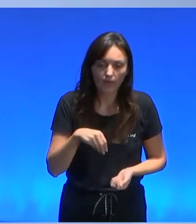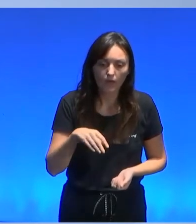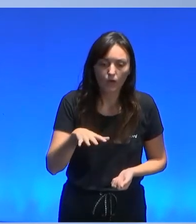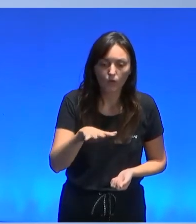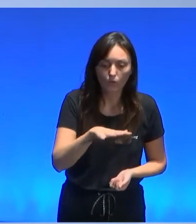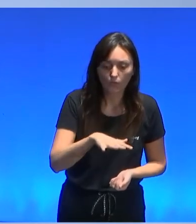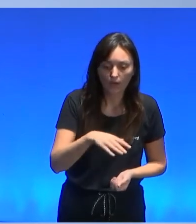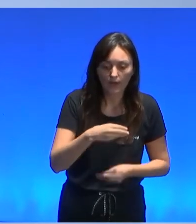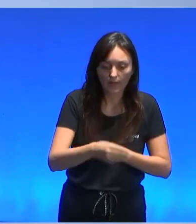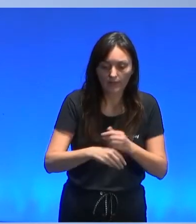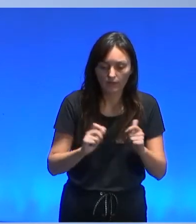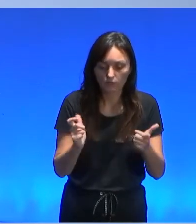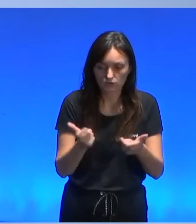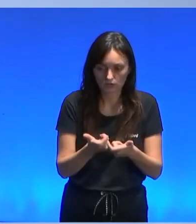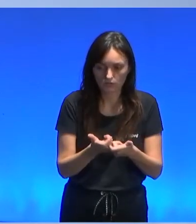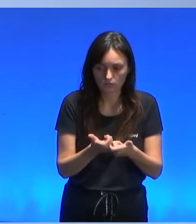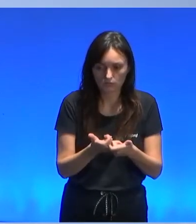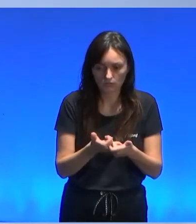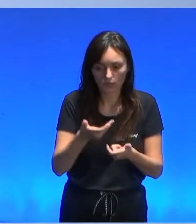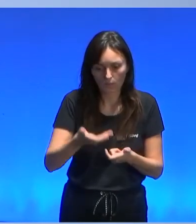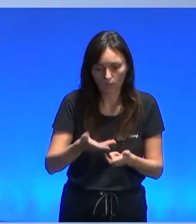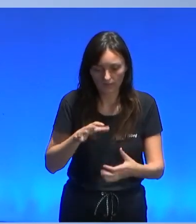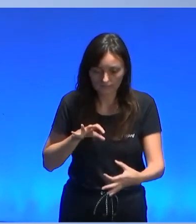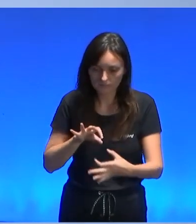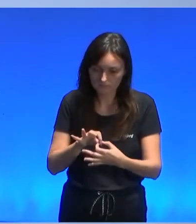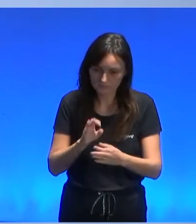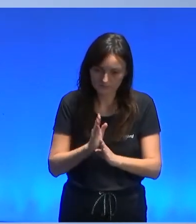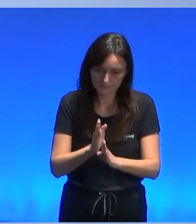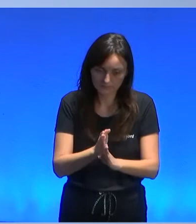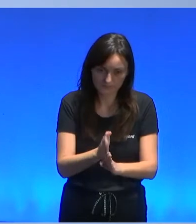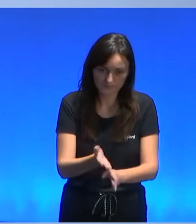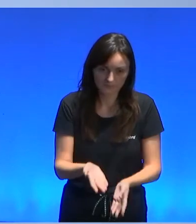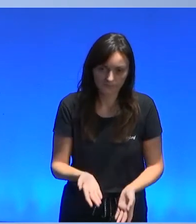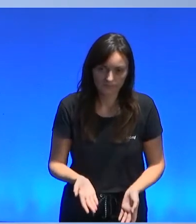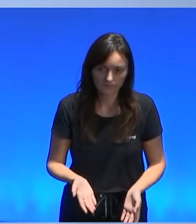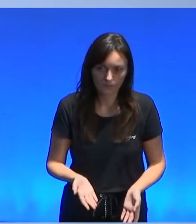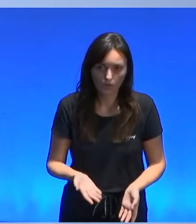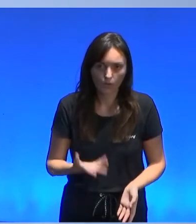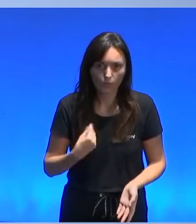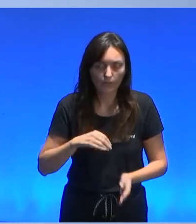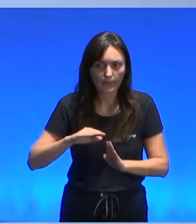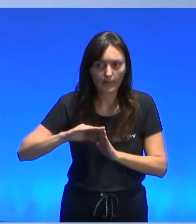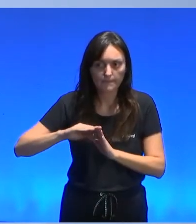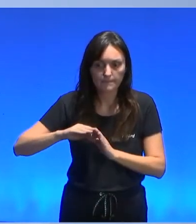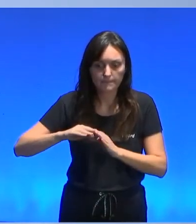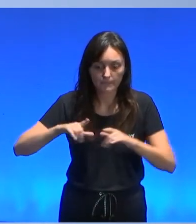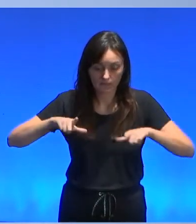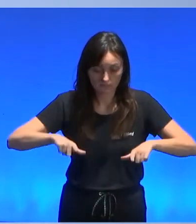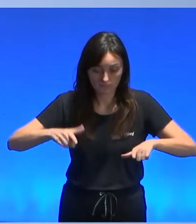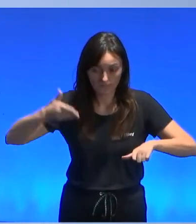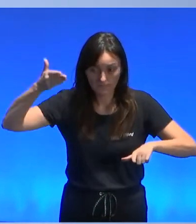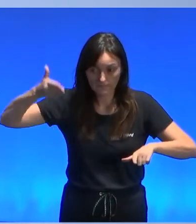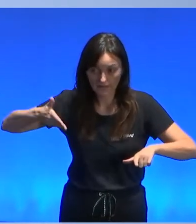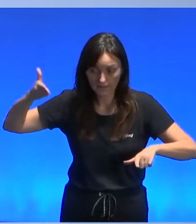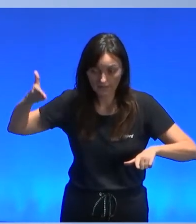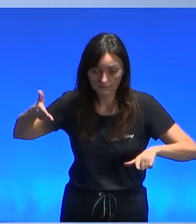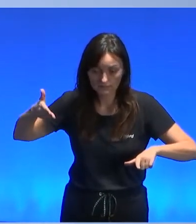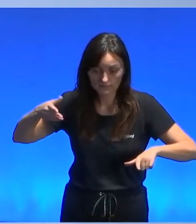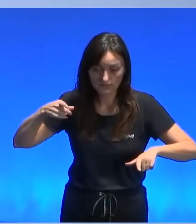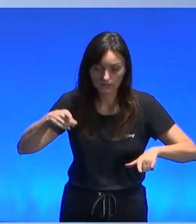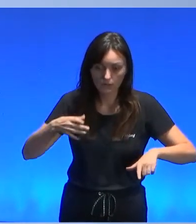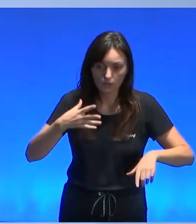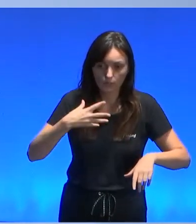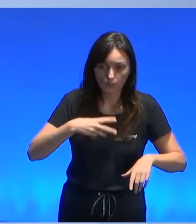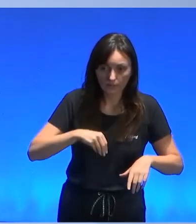el consejo, porque es importante, por ejemplo, que en las paredes de este lugar el consejo